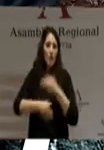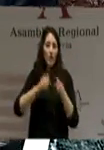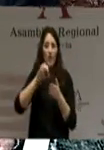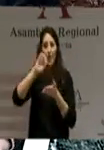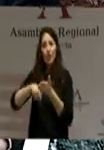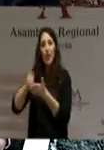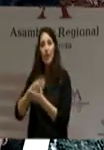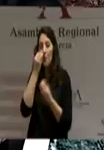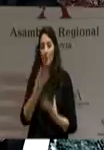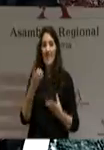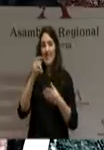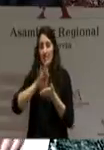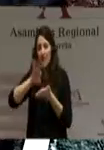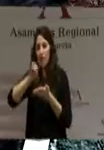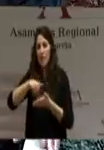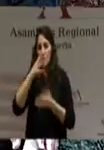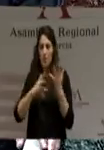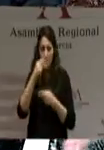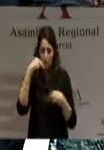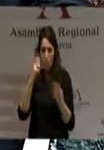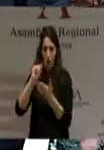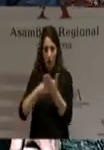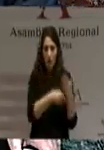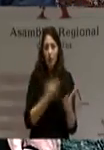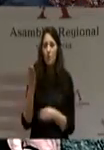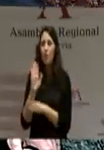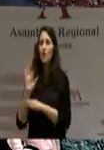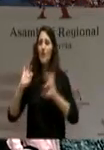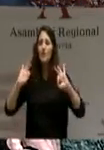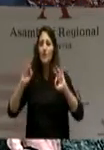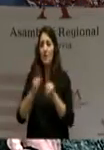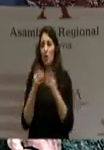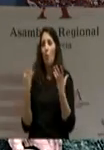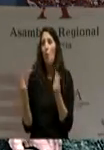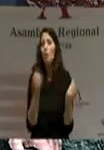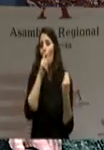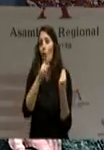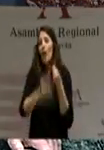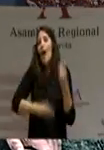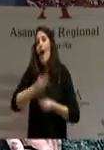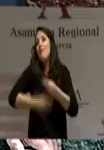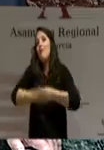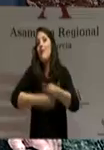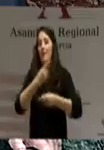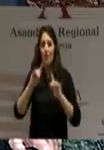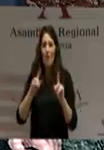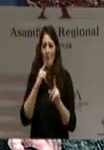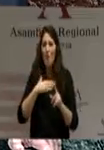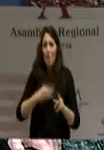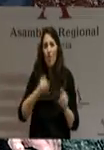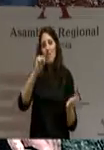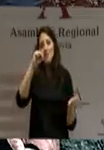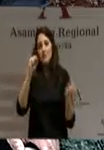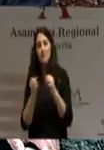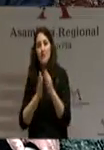servicios por las administraciones públicas. Propuestas concretas. No es mucho lo que puede hacerse en un año, pero puede girar 180 grados el timón